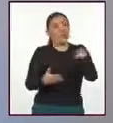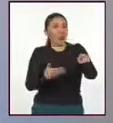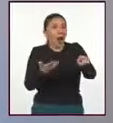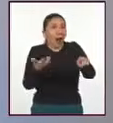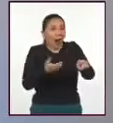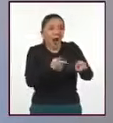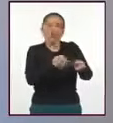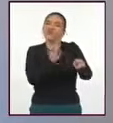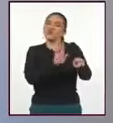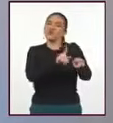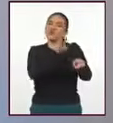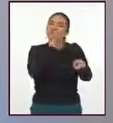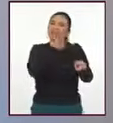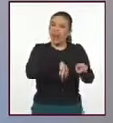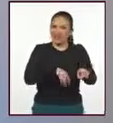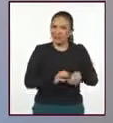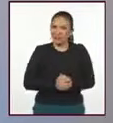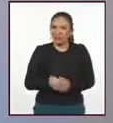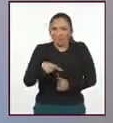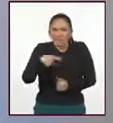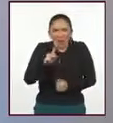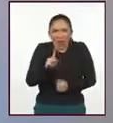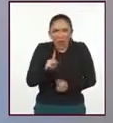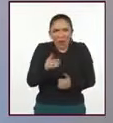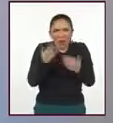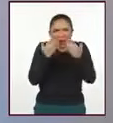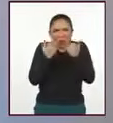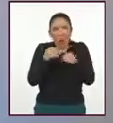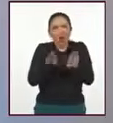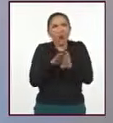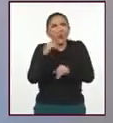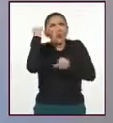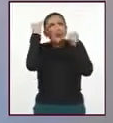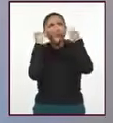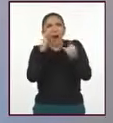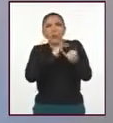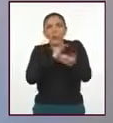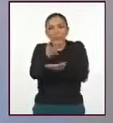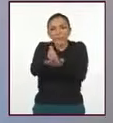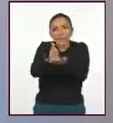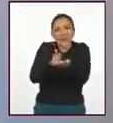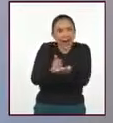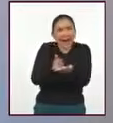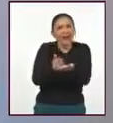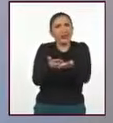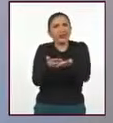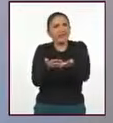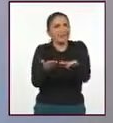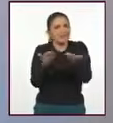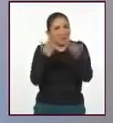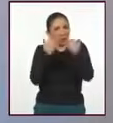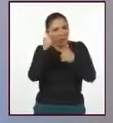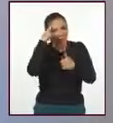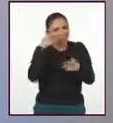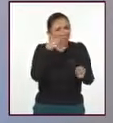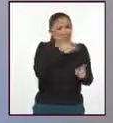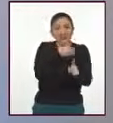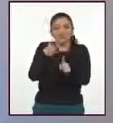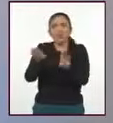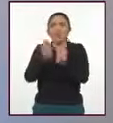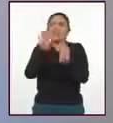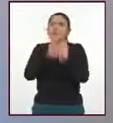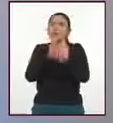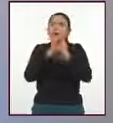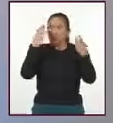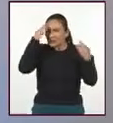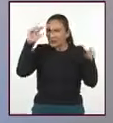eres malo, sin ningún matiz, sin ningún espacio a la duda. ¿Qué es lo que sucede con esto? Es que realmente en